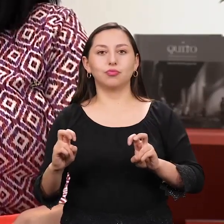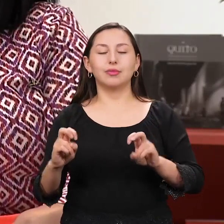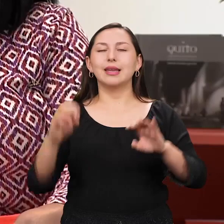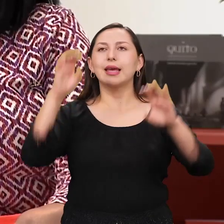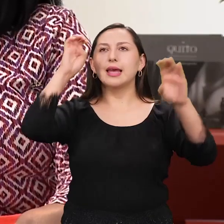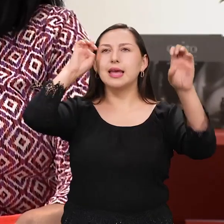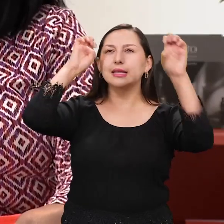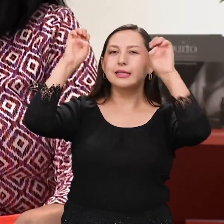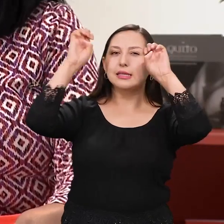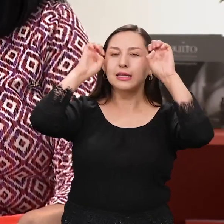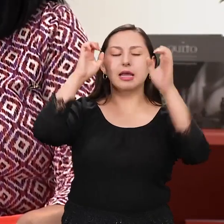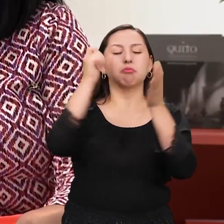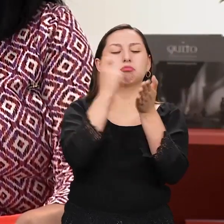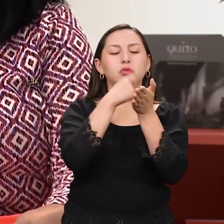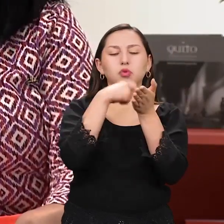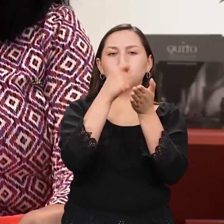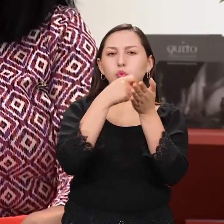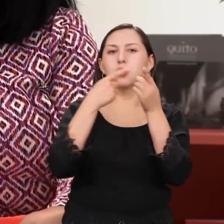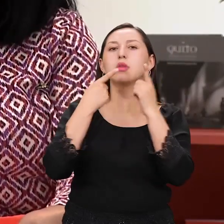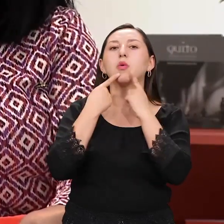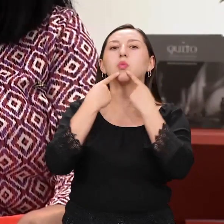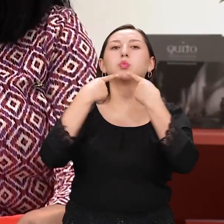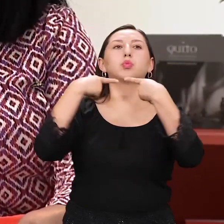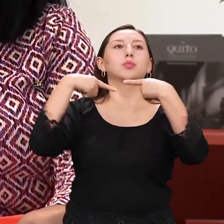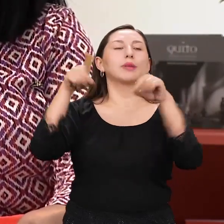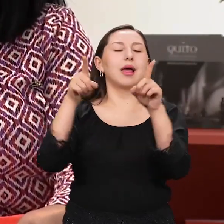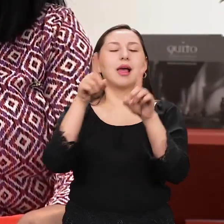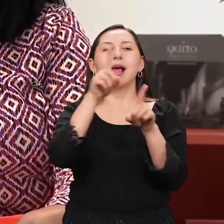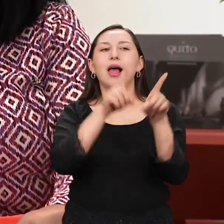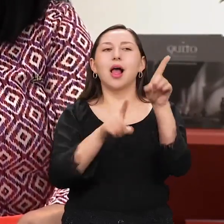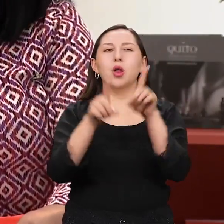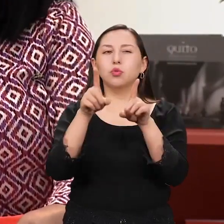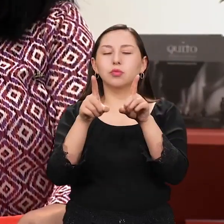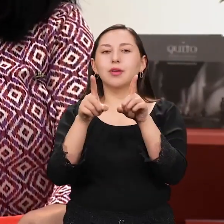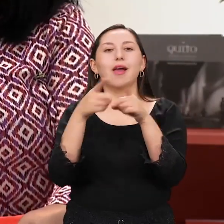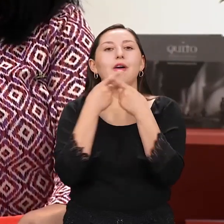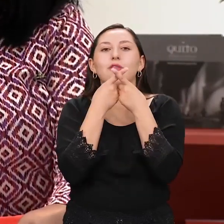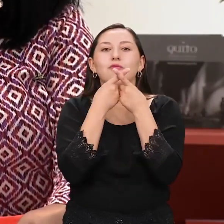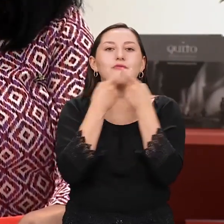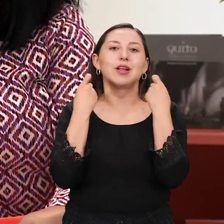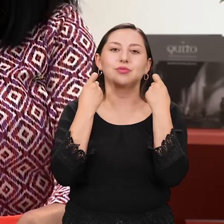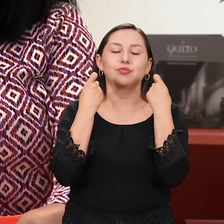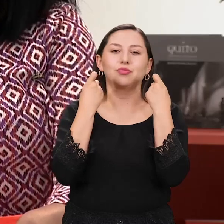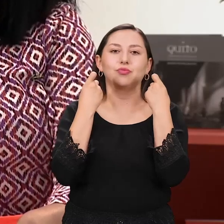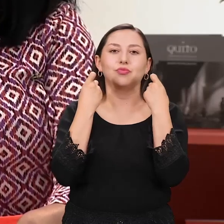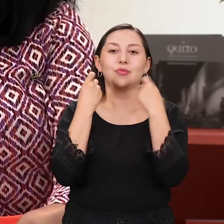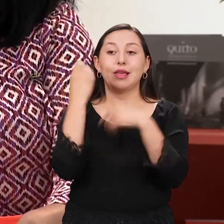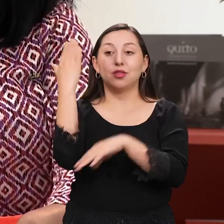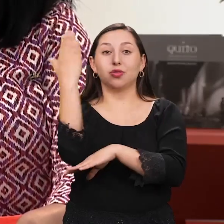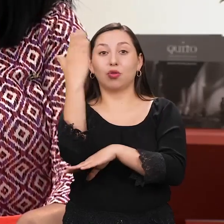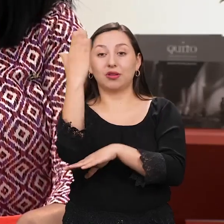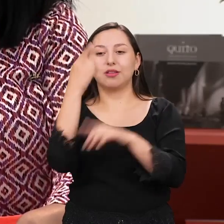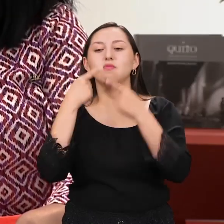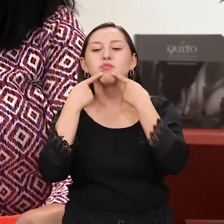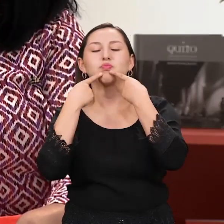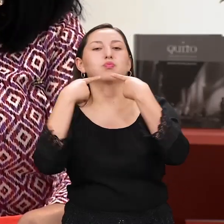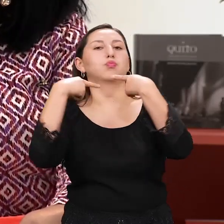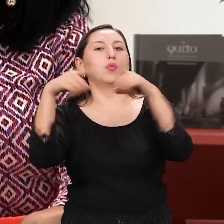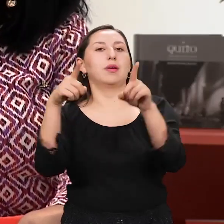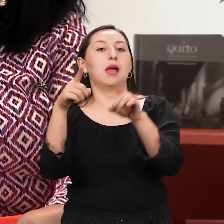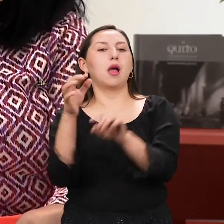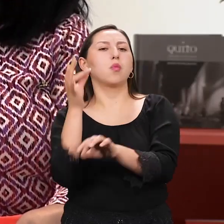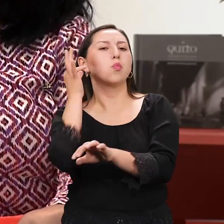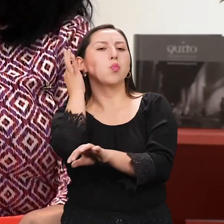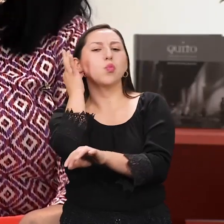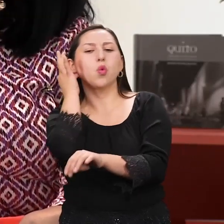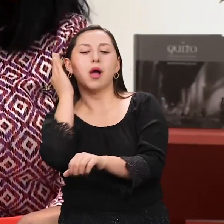las estrategias escriturales, pero insisto, no se trata del uso de las y el los. Cubrir una nota con perspectiva de género empieza